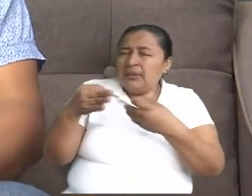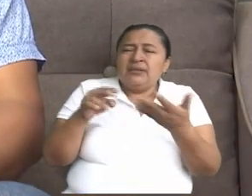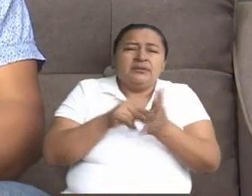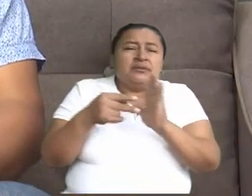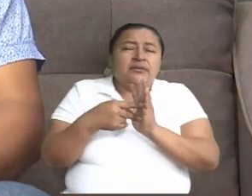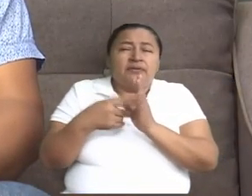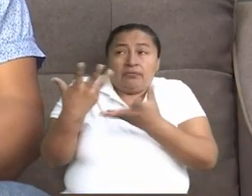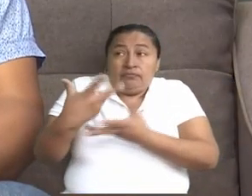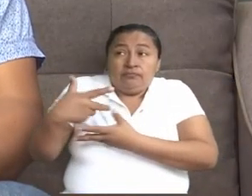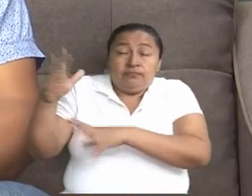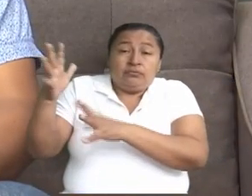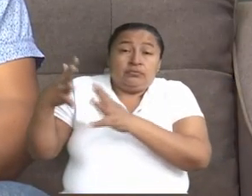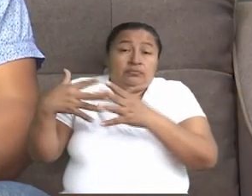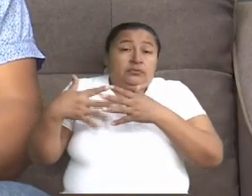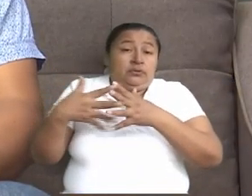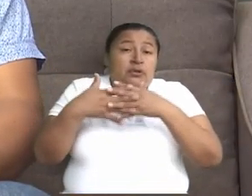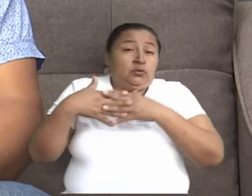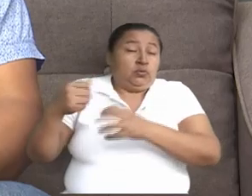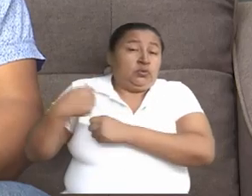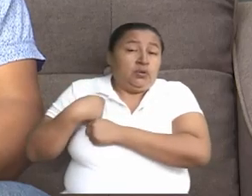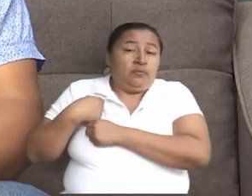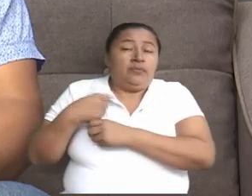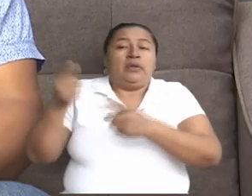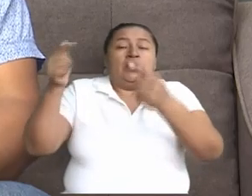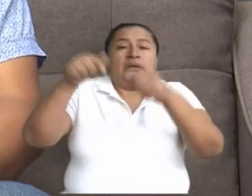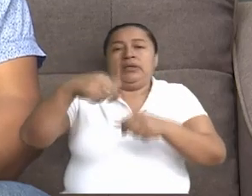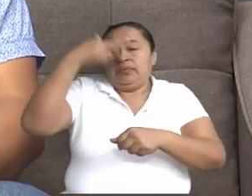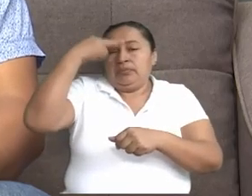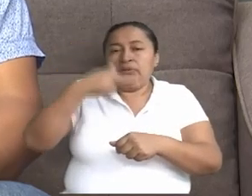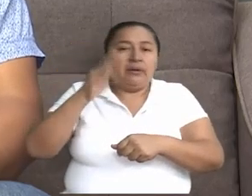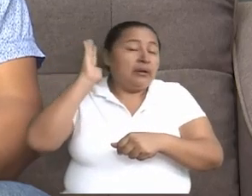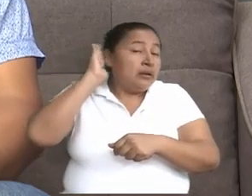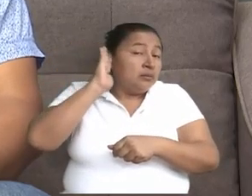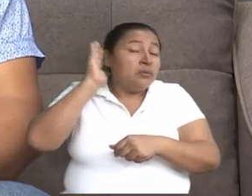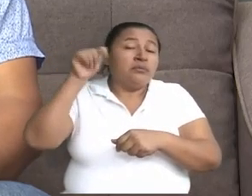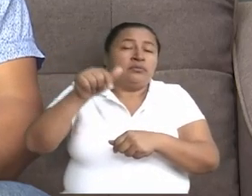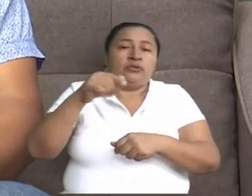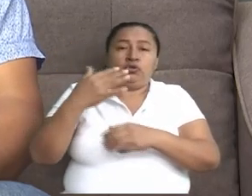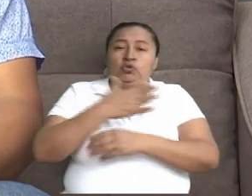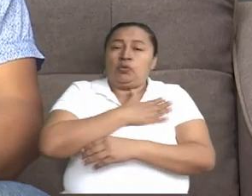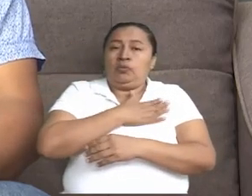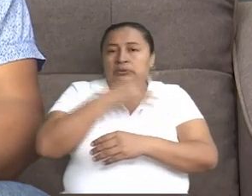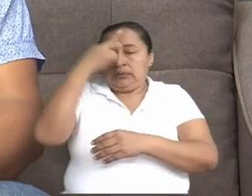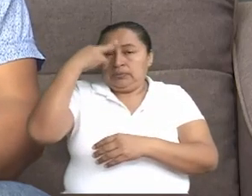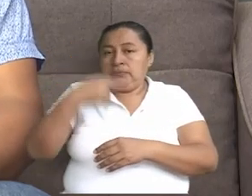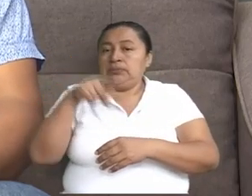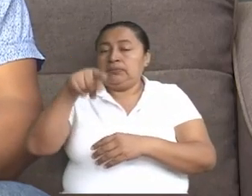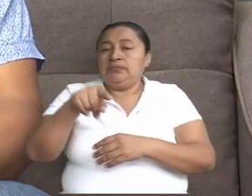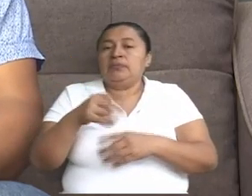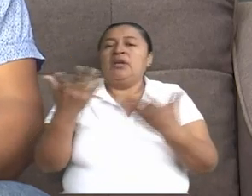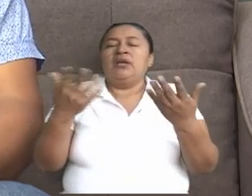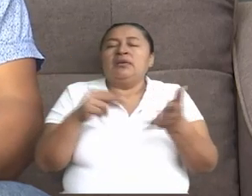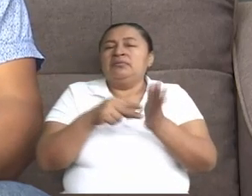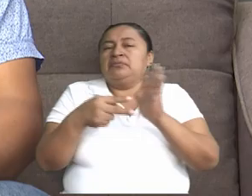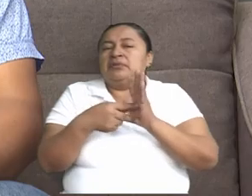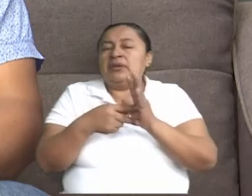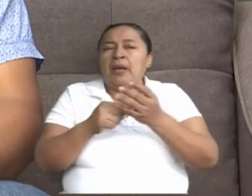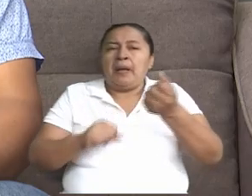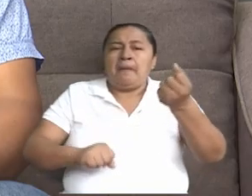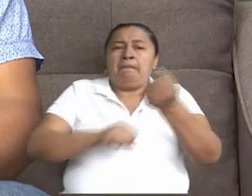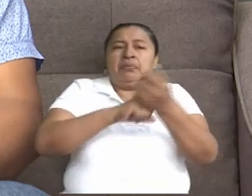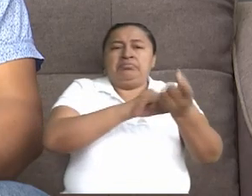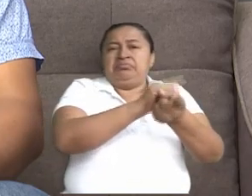de la Guardia a cargo de Somoza en principio? Y lo que implica, ¿no? Después, un posterior golpe de Estado que da a Sacasa,